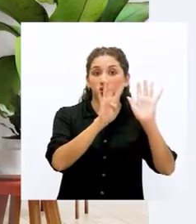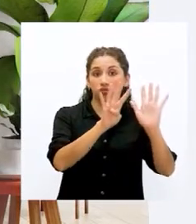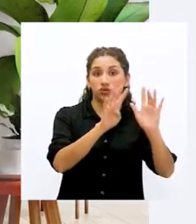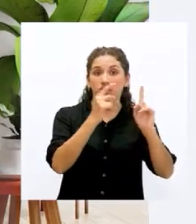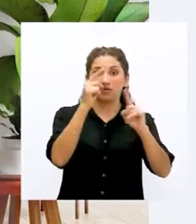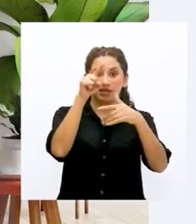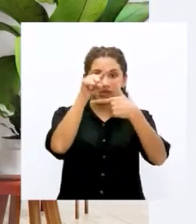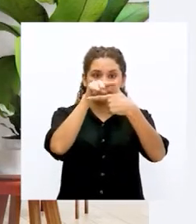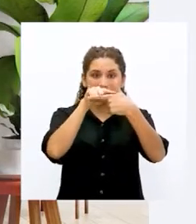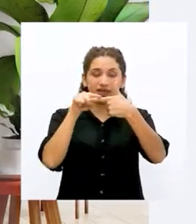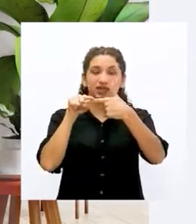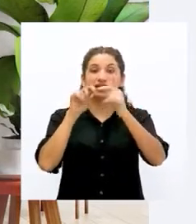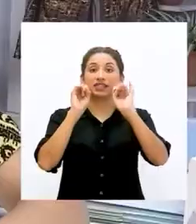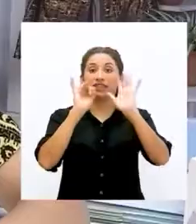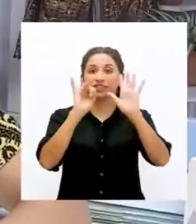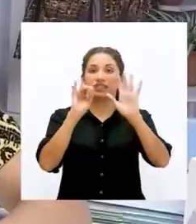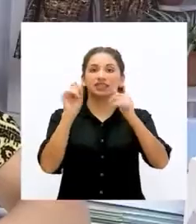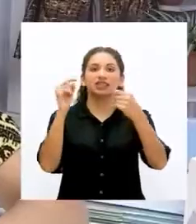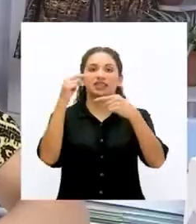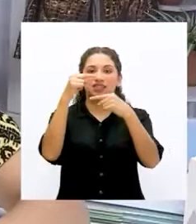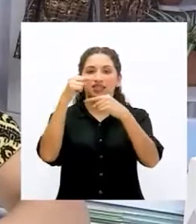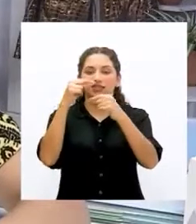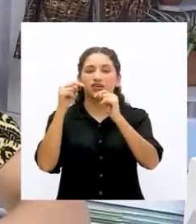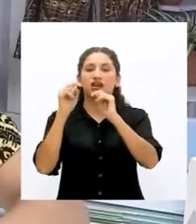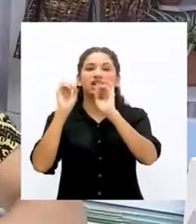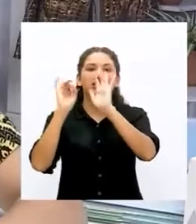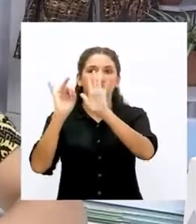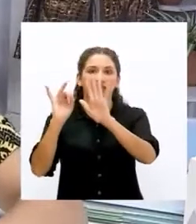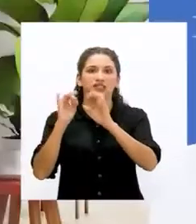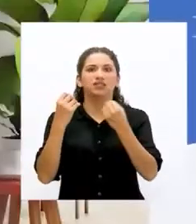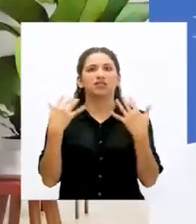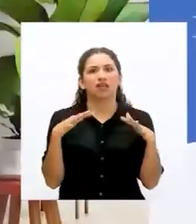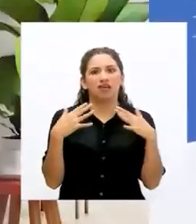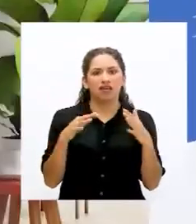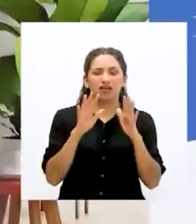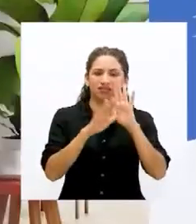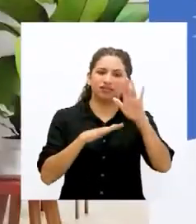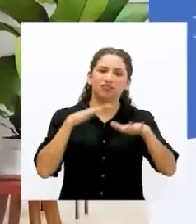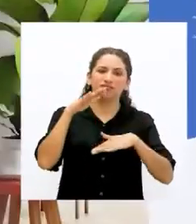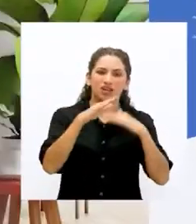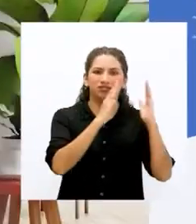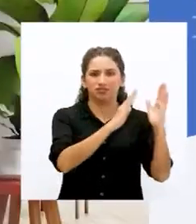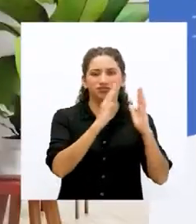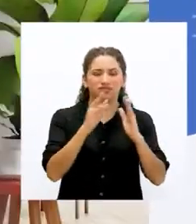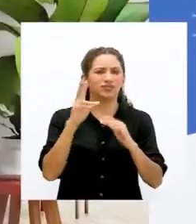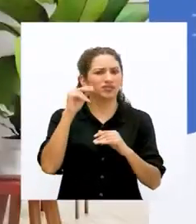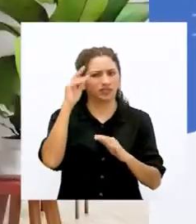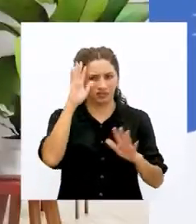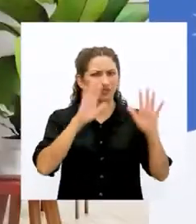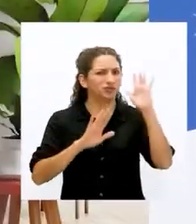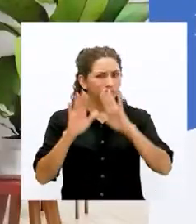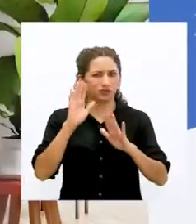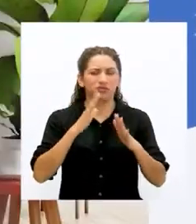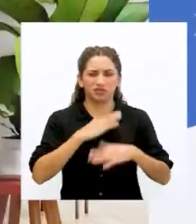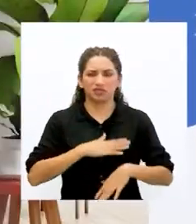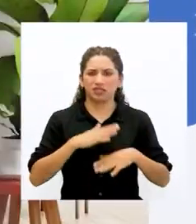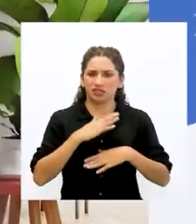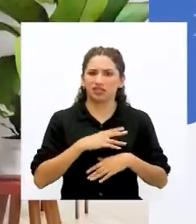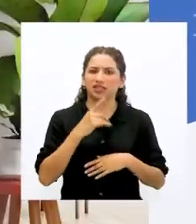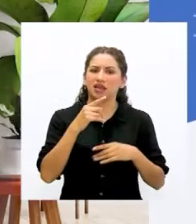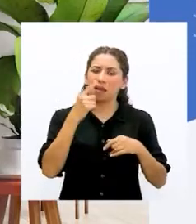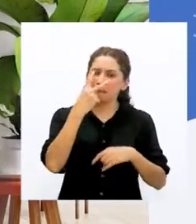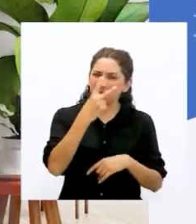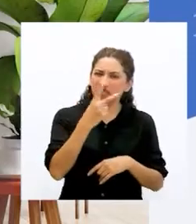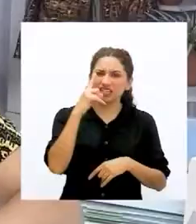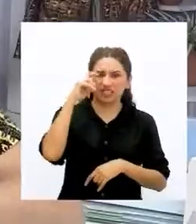7, igual a 7. Son bastantes pasos. Sí, Pero no te desesperes. Puede parecer